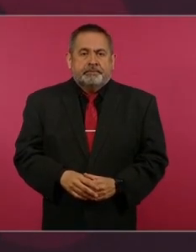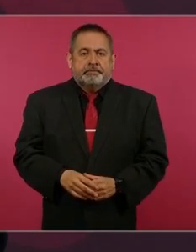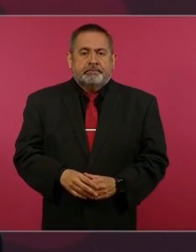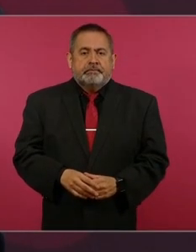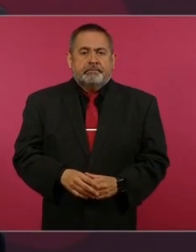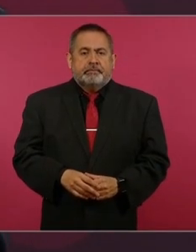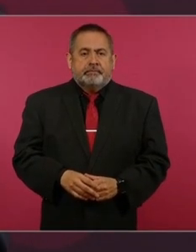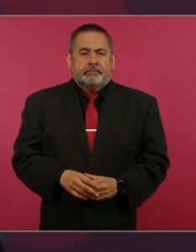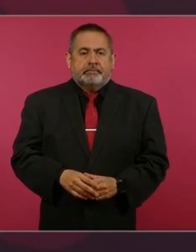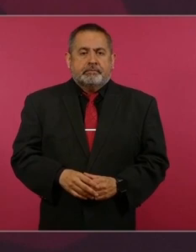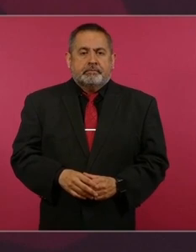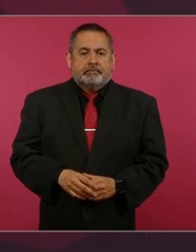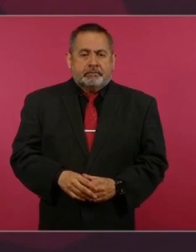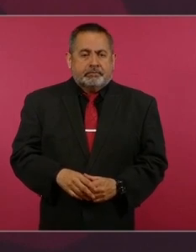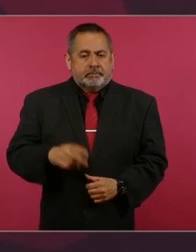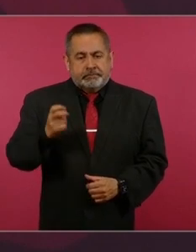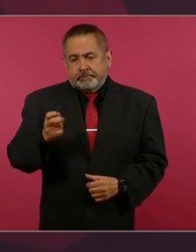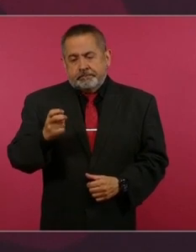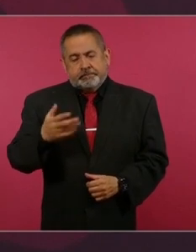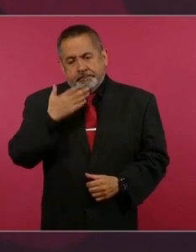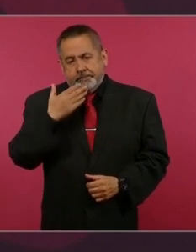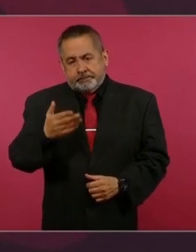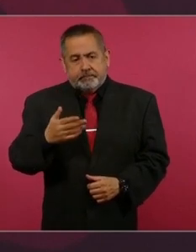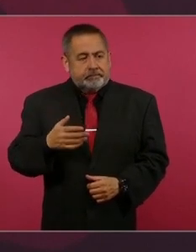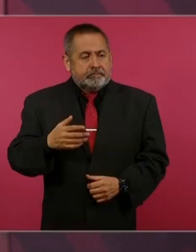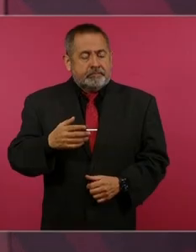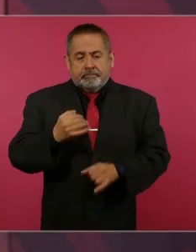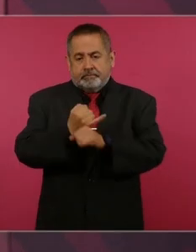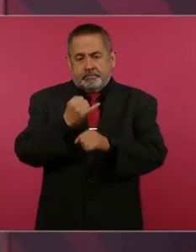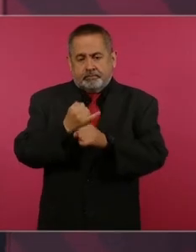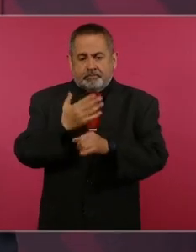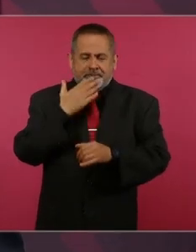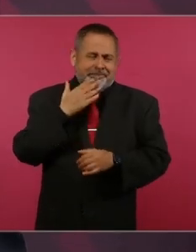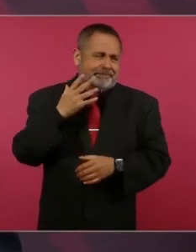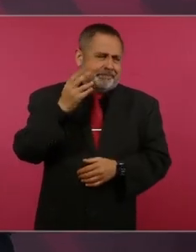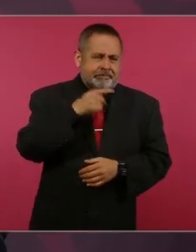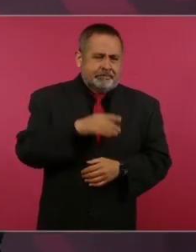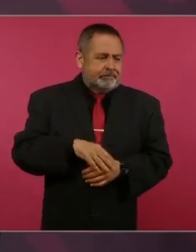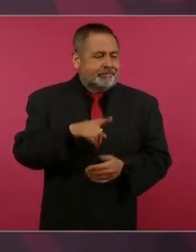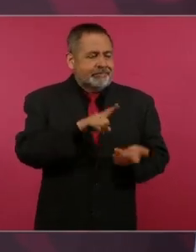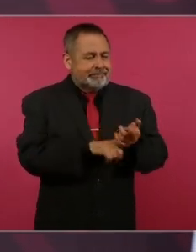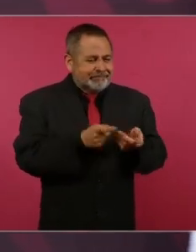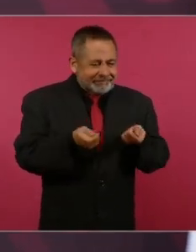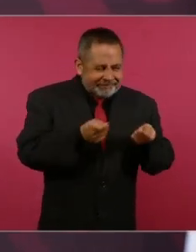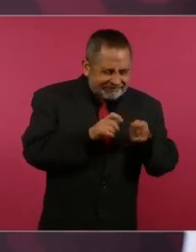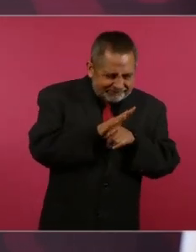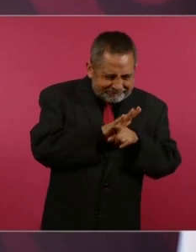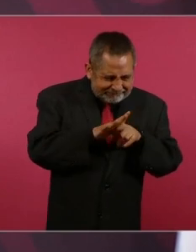ha sido una bendición lo de las redes sociales, por más que las manipulen,